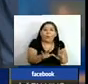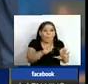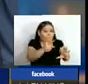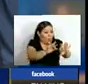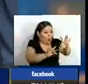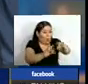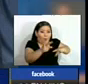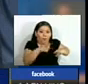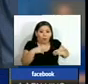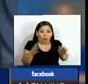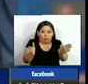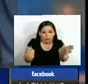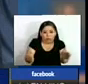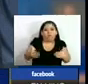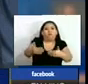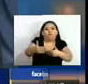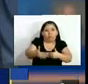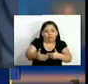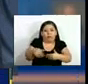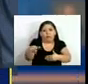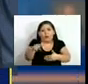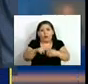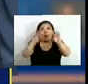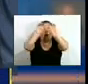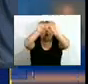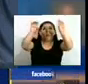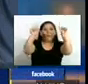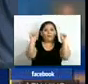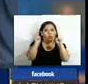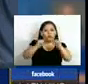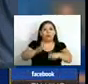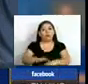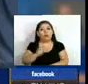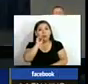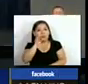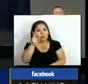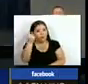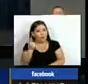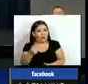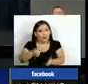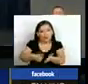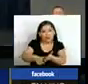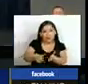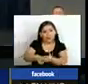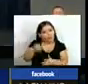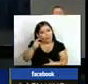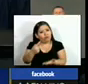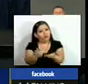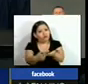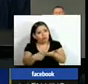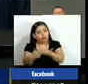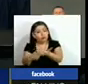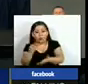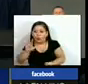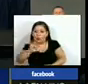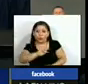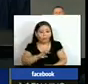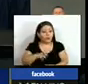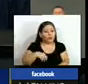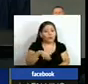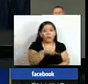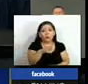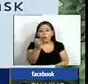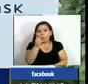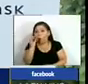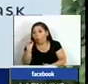se propaga en áreas cerradas que tienen sistemas de aire acondicionado. Por ello, el gobernador Cuomo asegura estar en conversaciones con dueños de restaurantes e